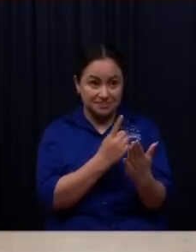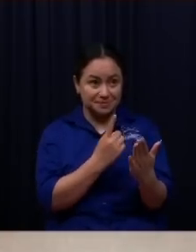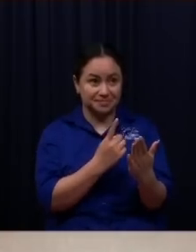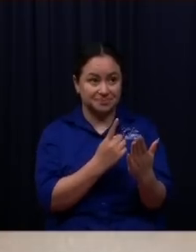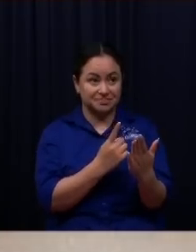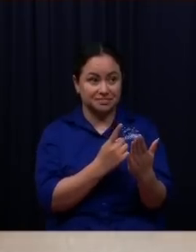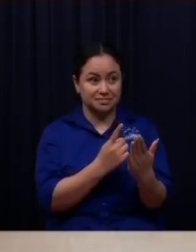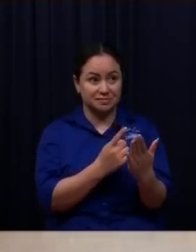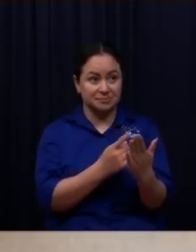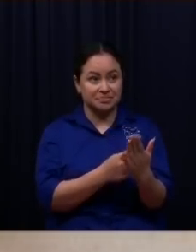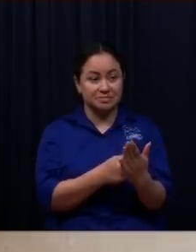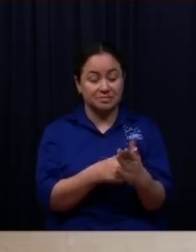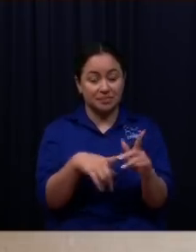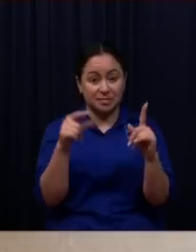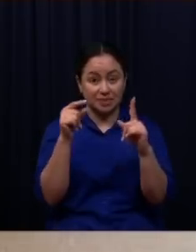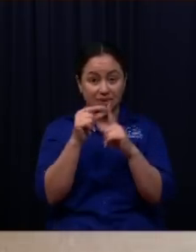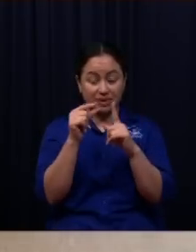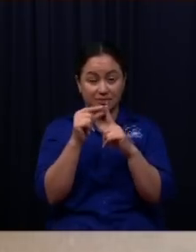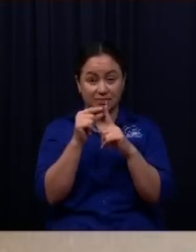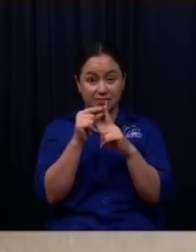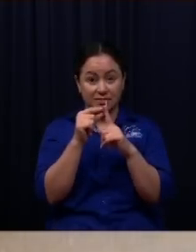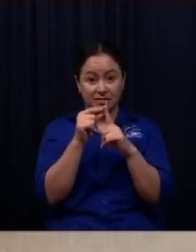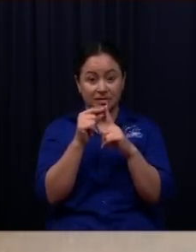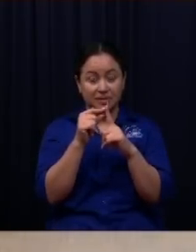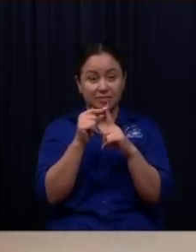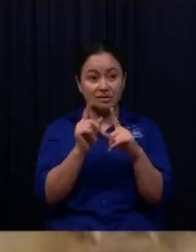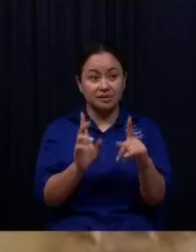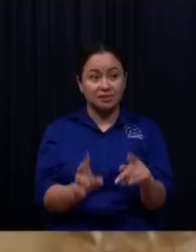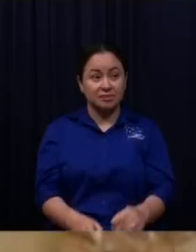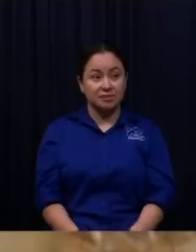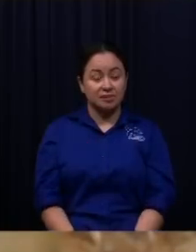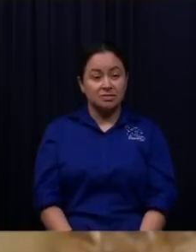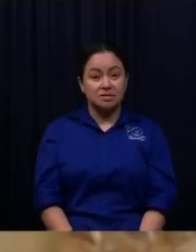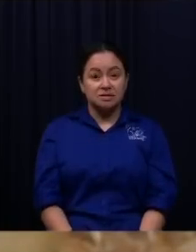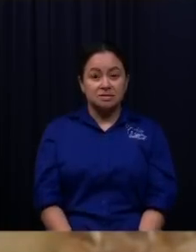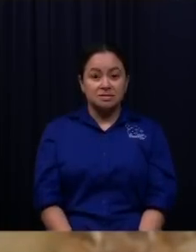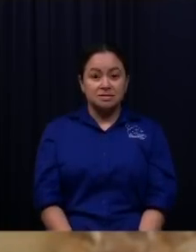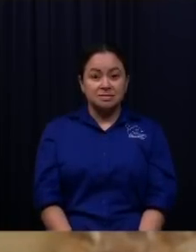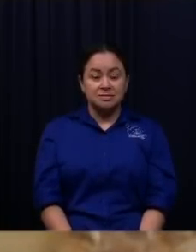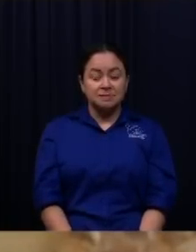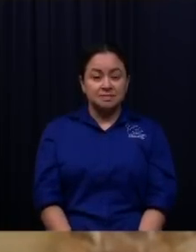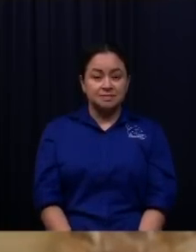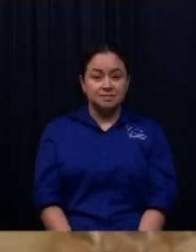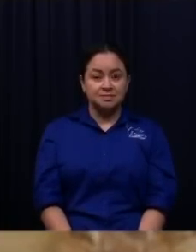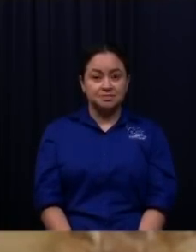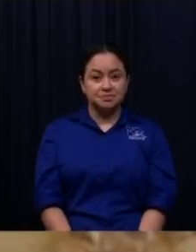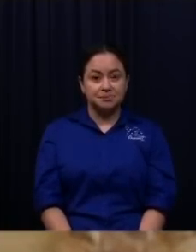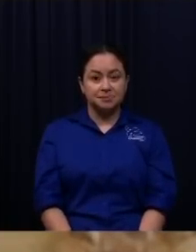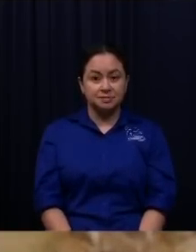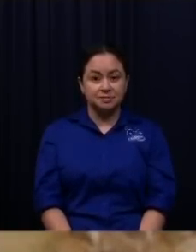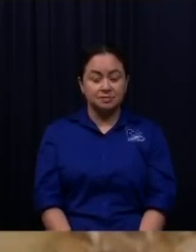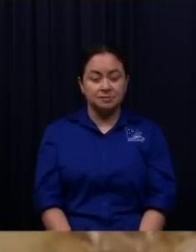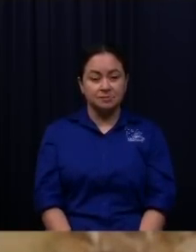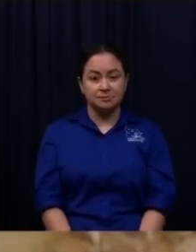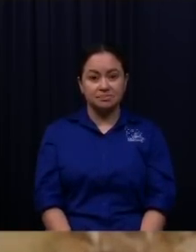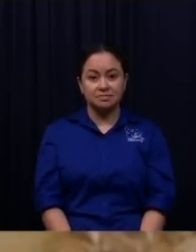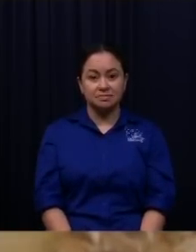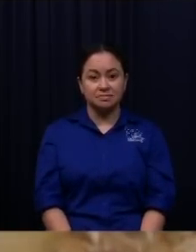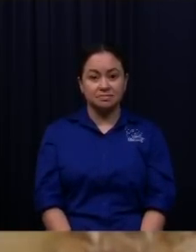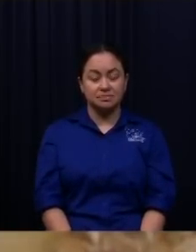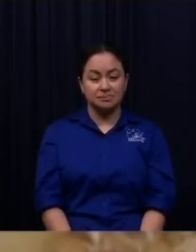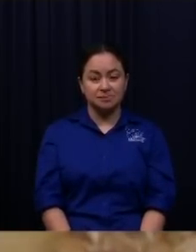hay una palabra que se traduce confianza. Pero solo déjeme, porque esta no la... ¿Dónde estaba?